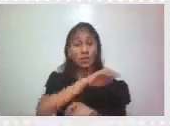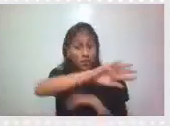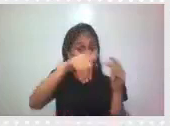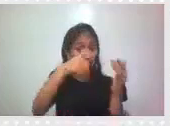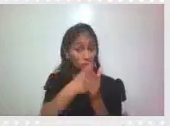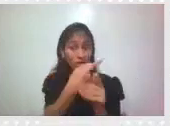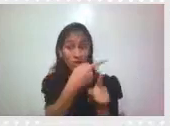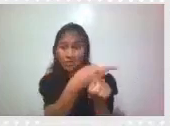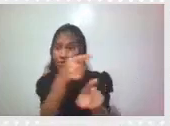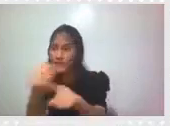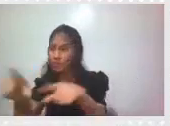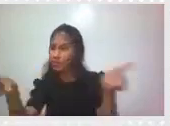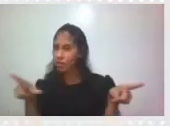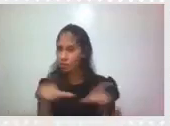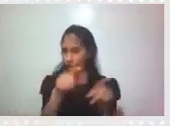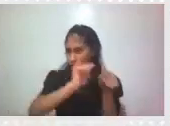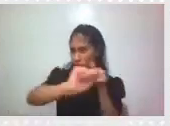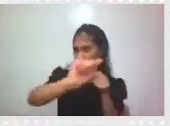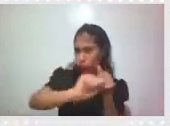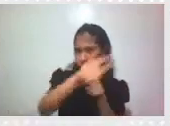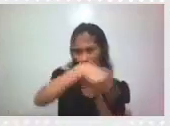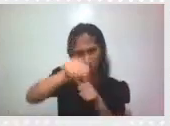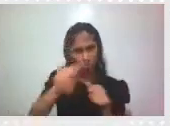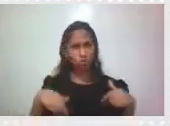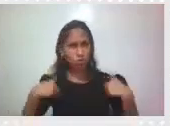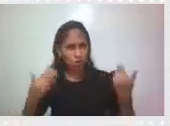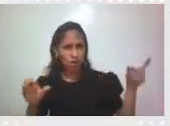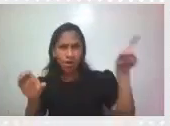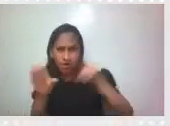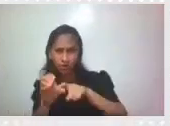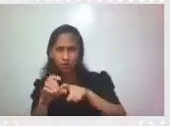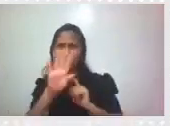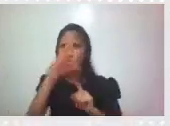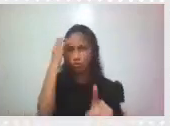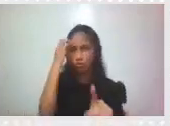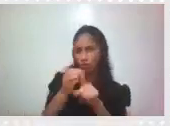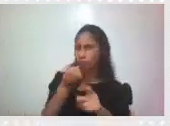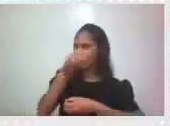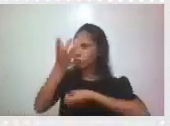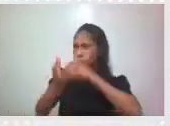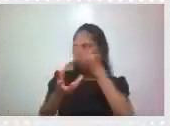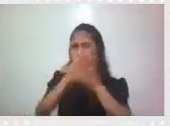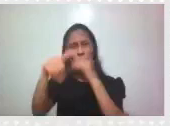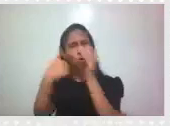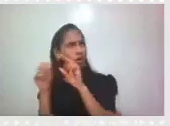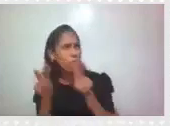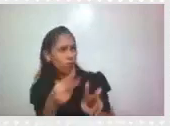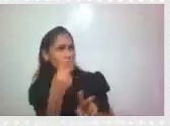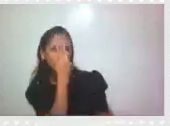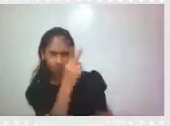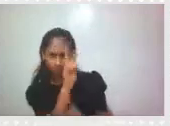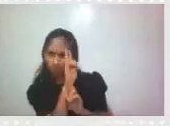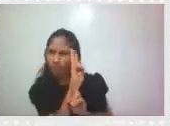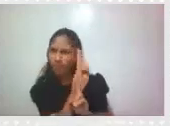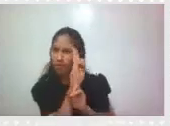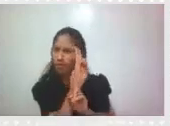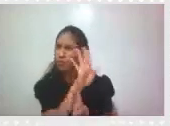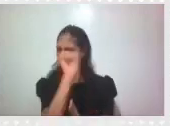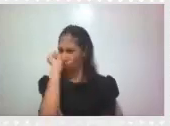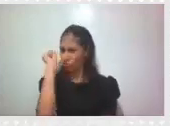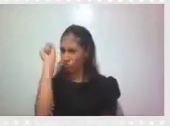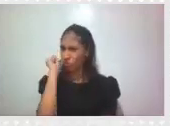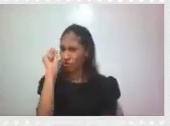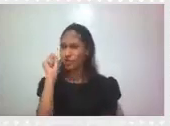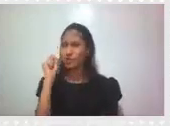el marco del proceso de certificación ambiental. En ese contexto, nosotros Hemos realizado ya acciones